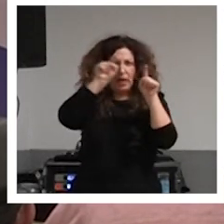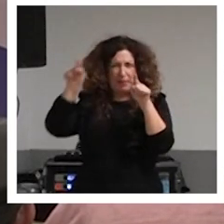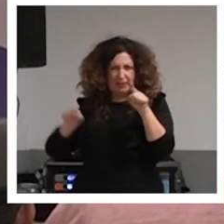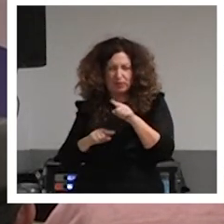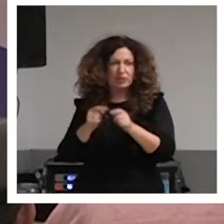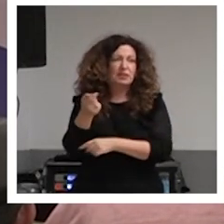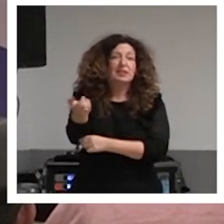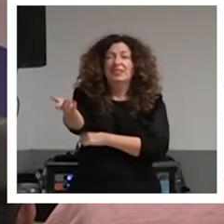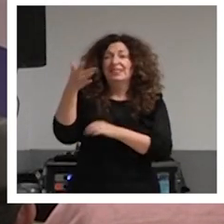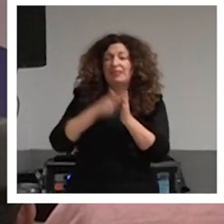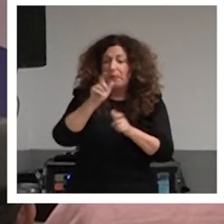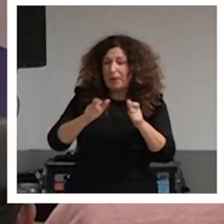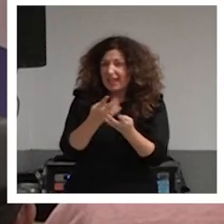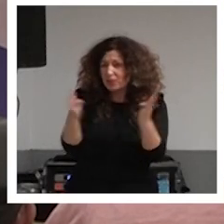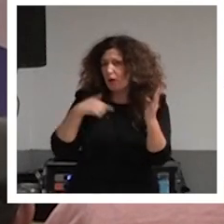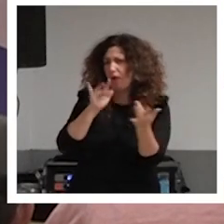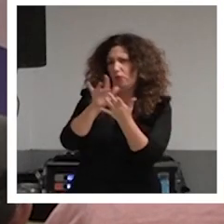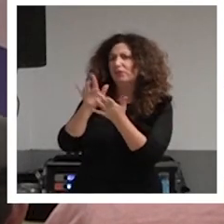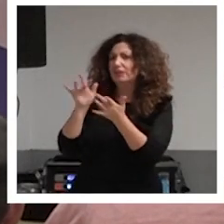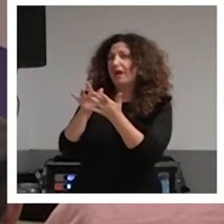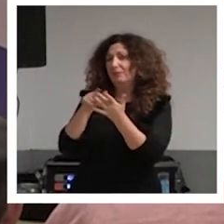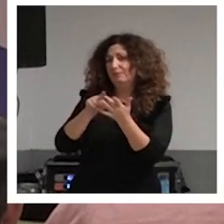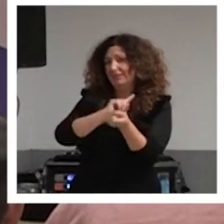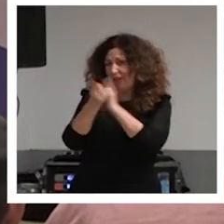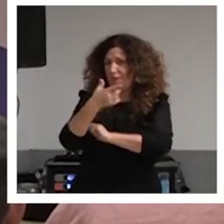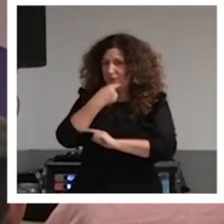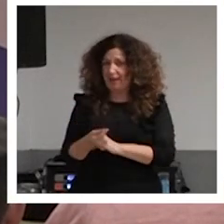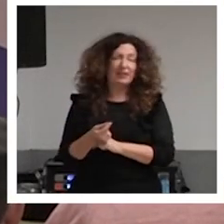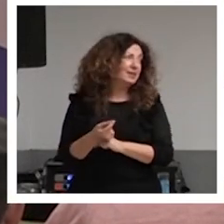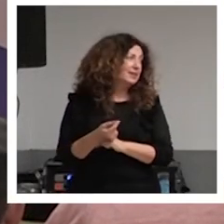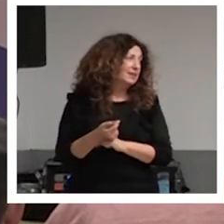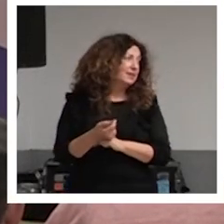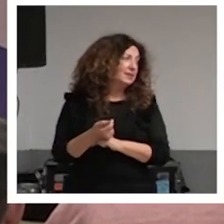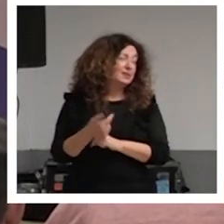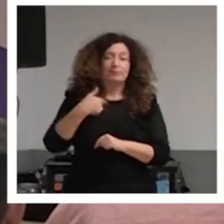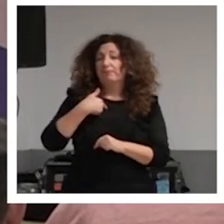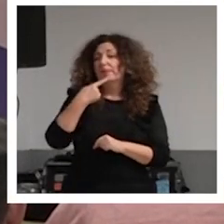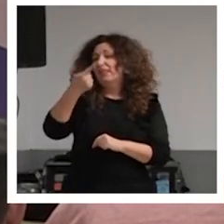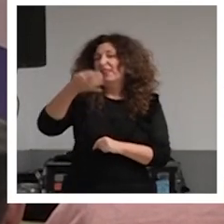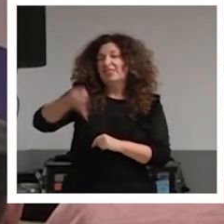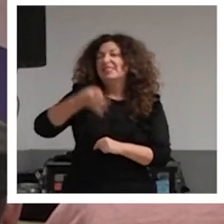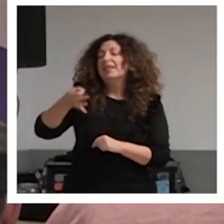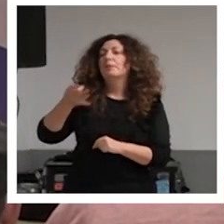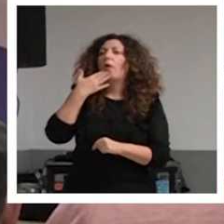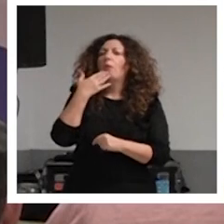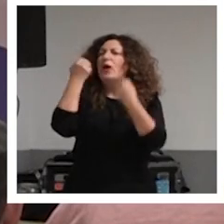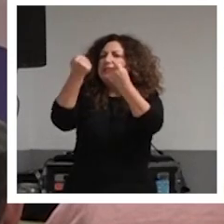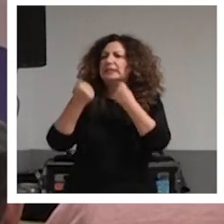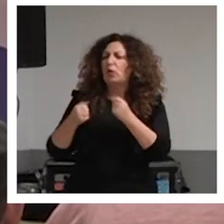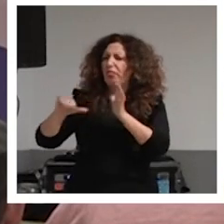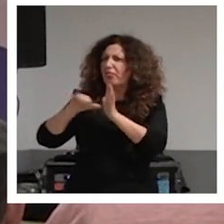estando en contacto con la gente yo siempre lo digo no que como institución más cercana